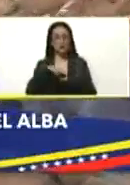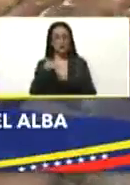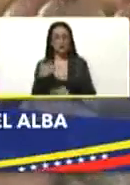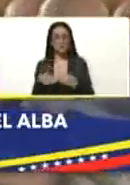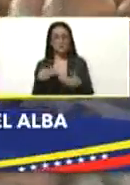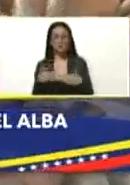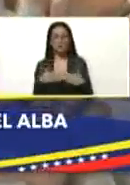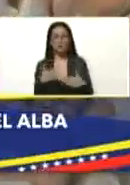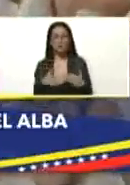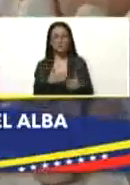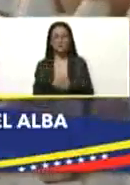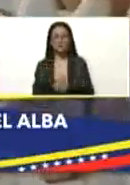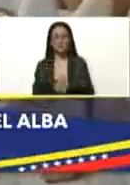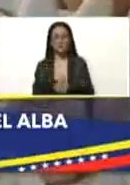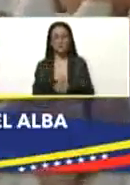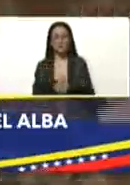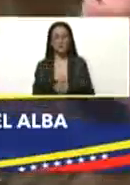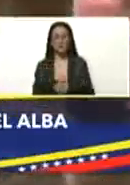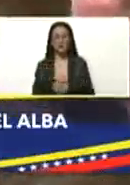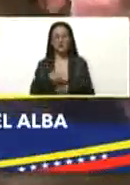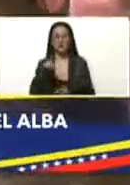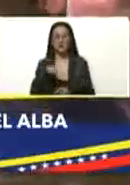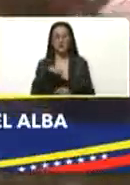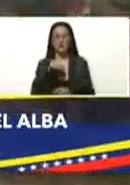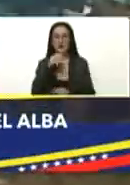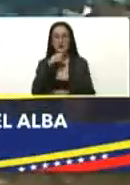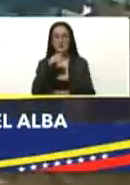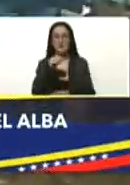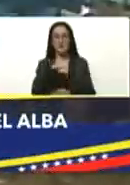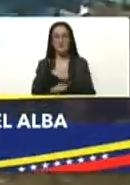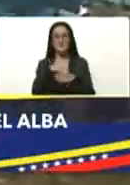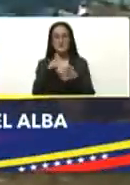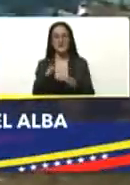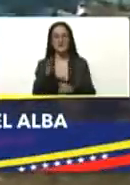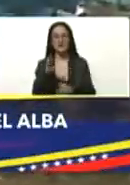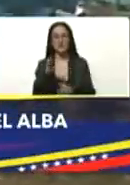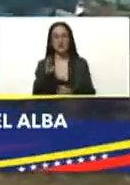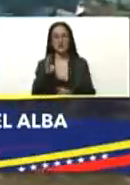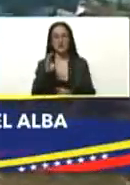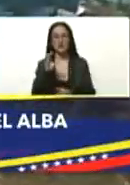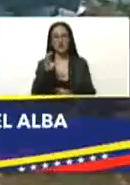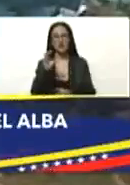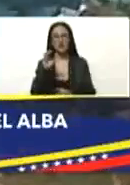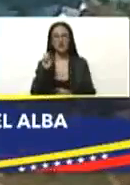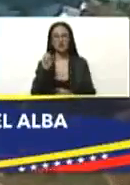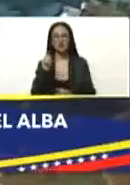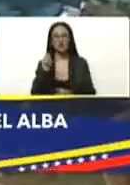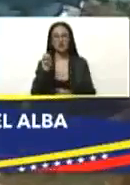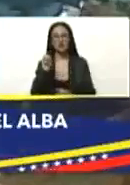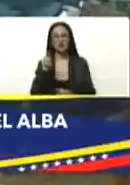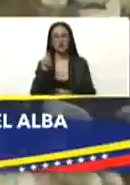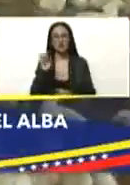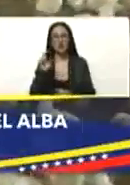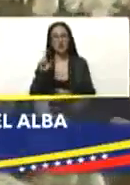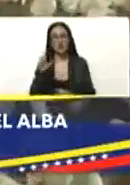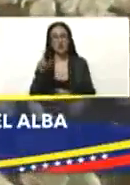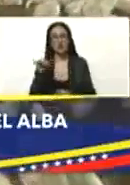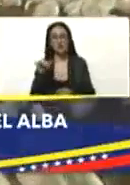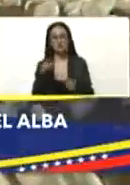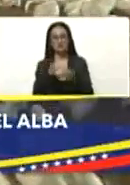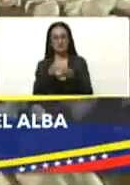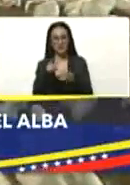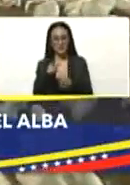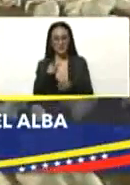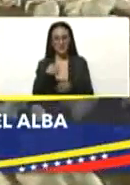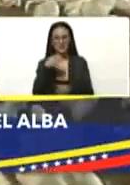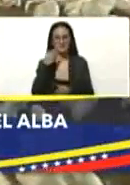lo decía y también lo hablaba ministro Castro Soteldo, la producción pecuaria, que depende mucho de los rubros de